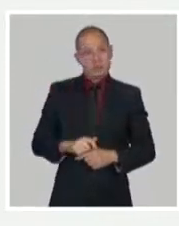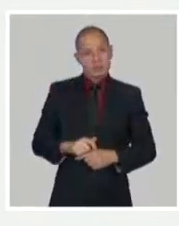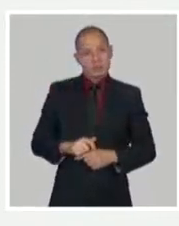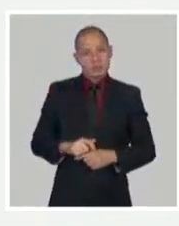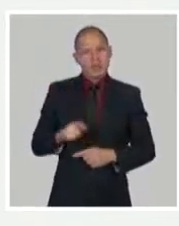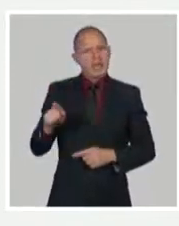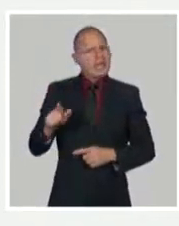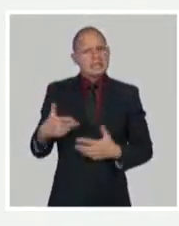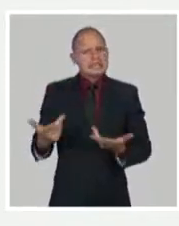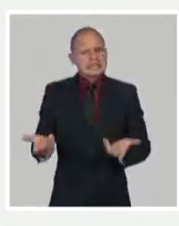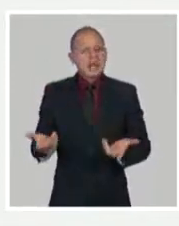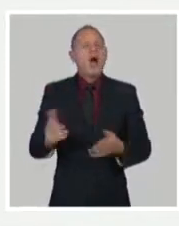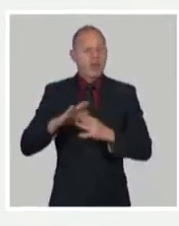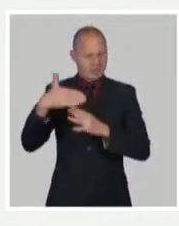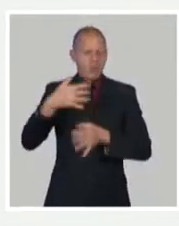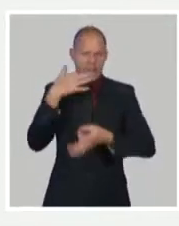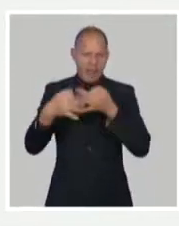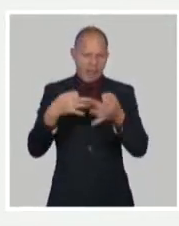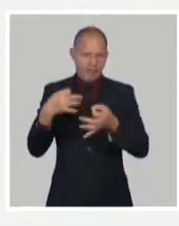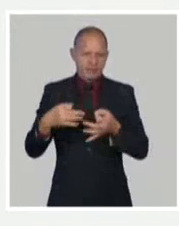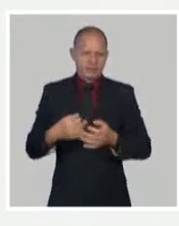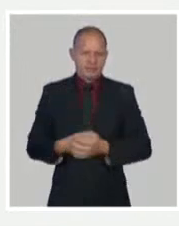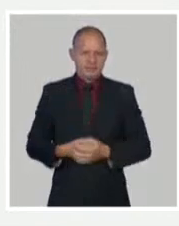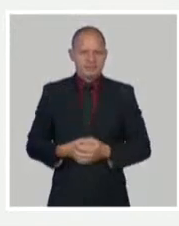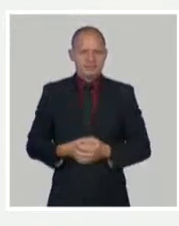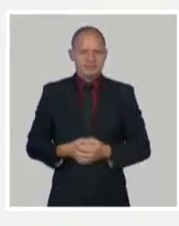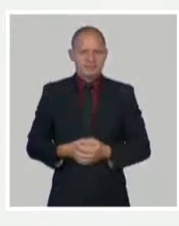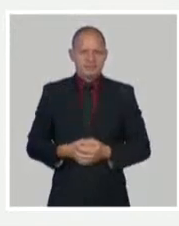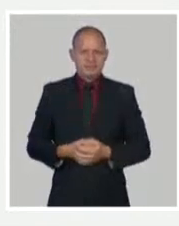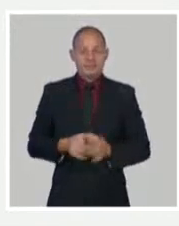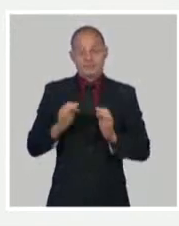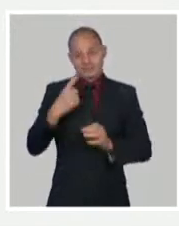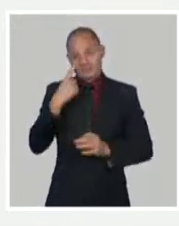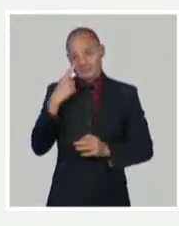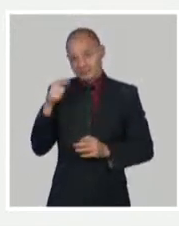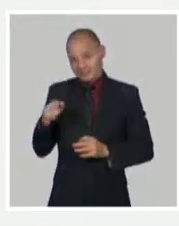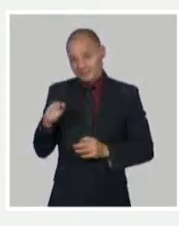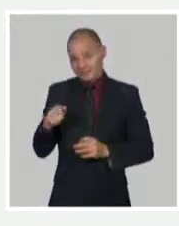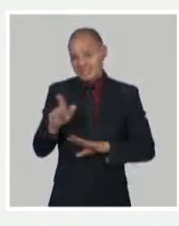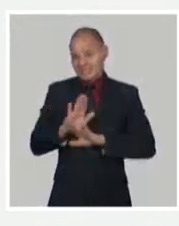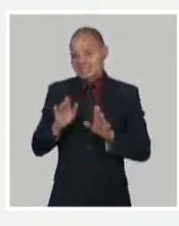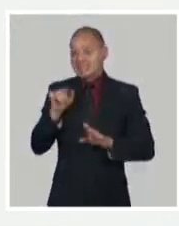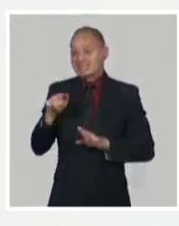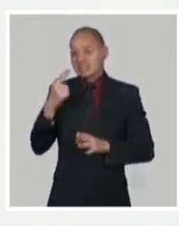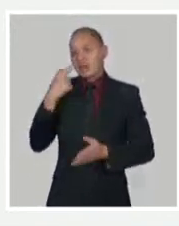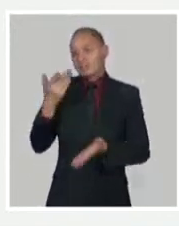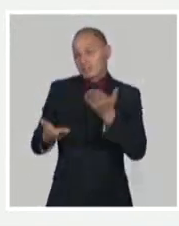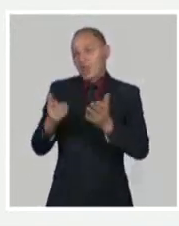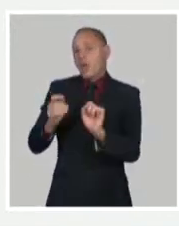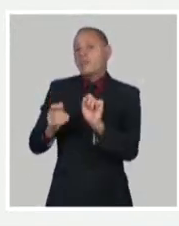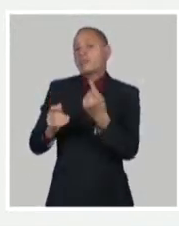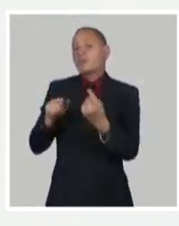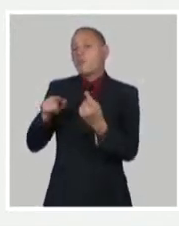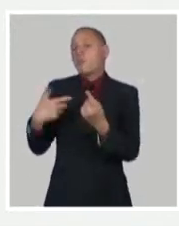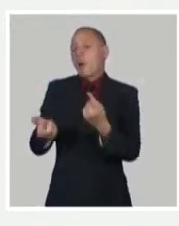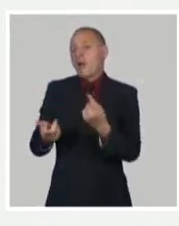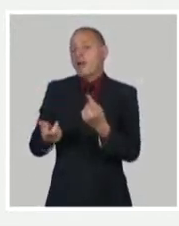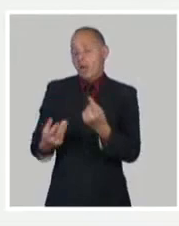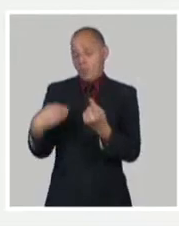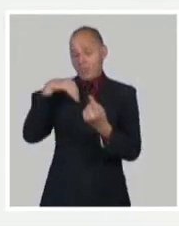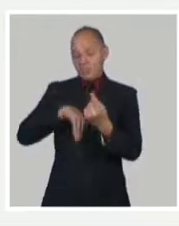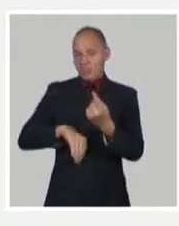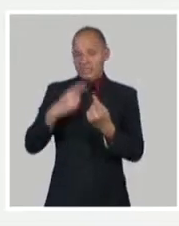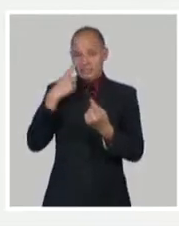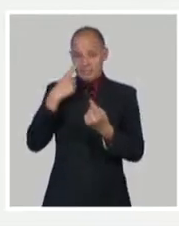las implicaciones, porque está claro que la respuesta no solamente anticuerpo, la respuesta anticuerpo cuando se acompaña con la respuesta a la célula es mucho